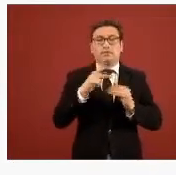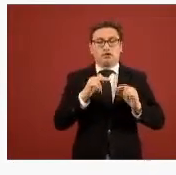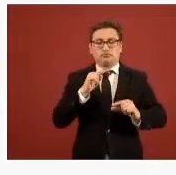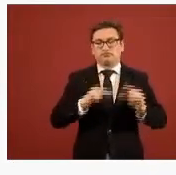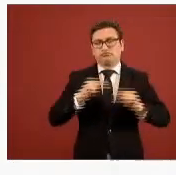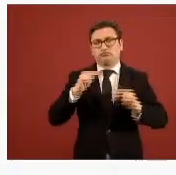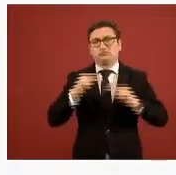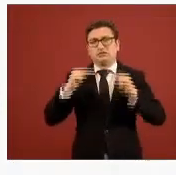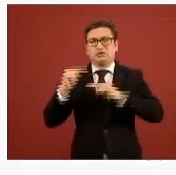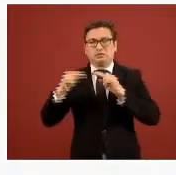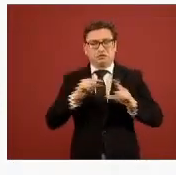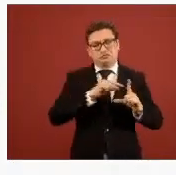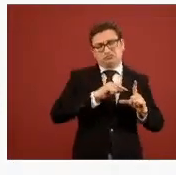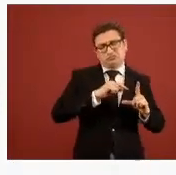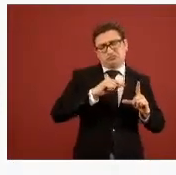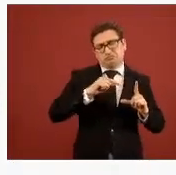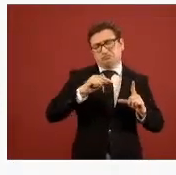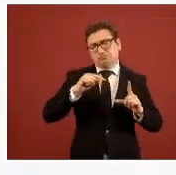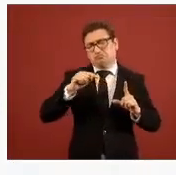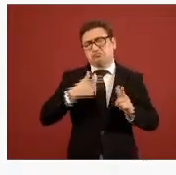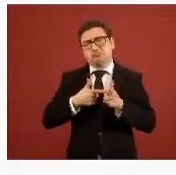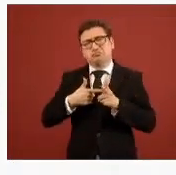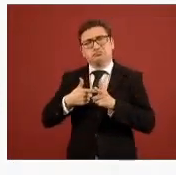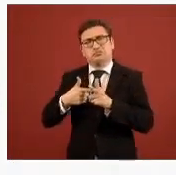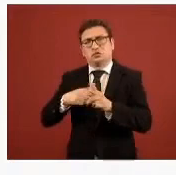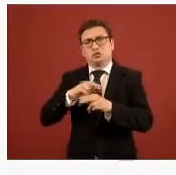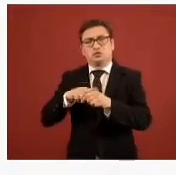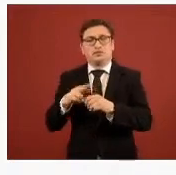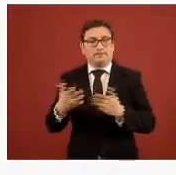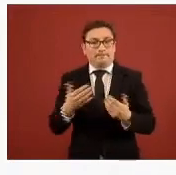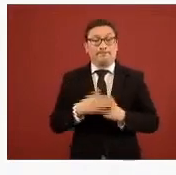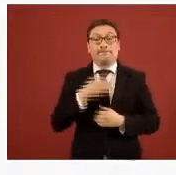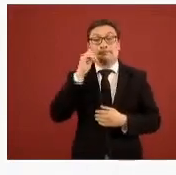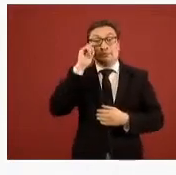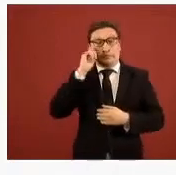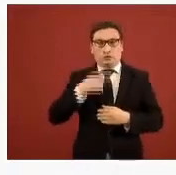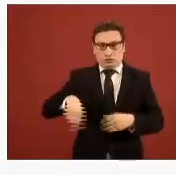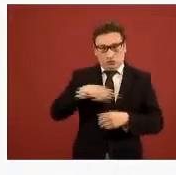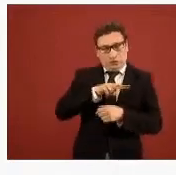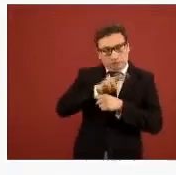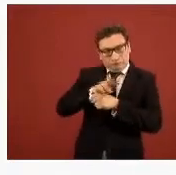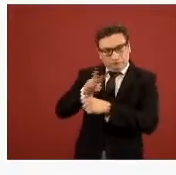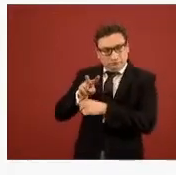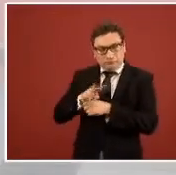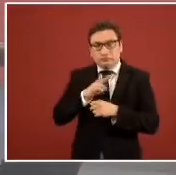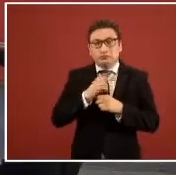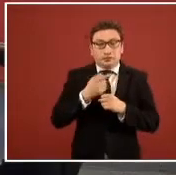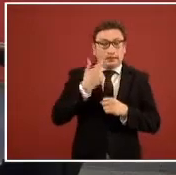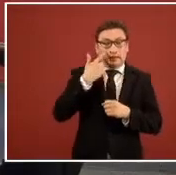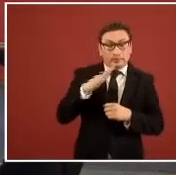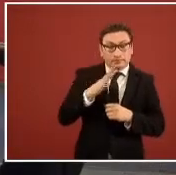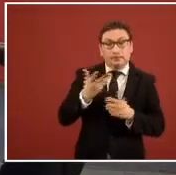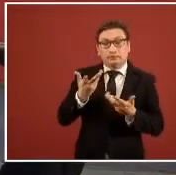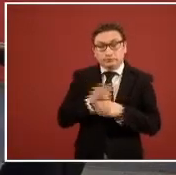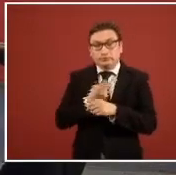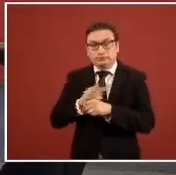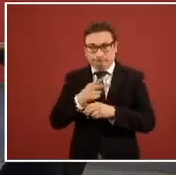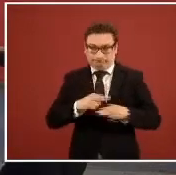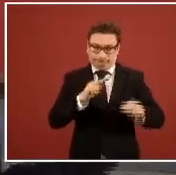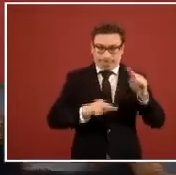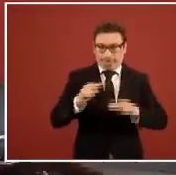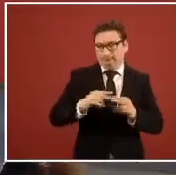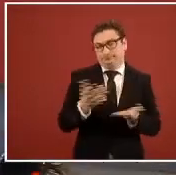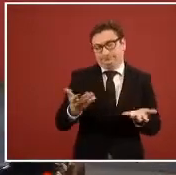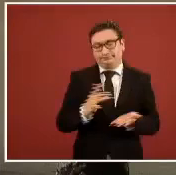en la notificación de los casos confirmados. Vamos a estar dando seguimiento para ver cómo se comportan estas tendencias.